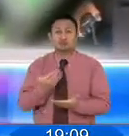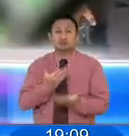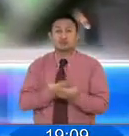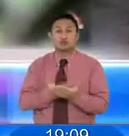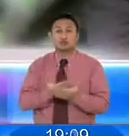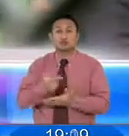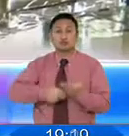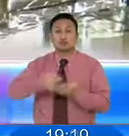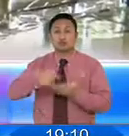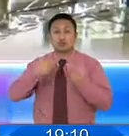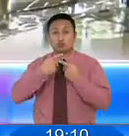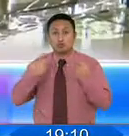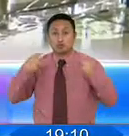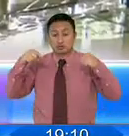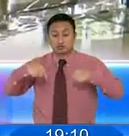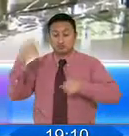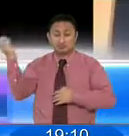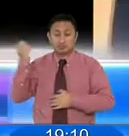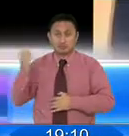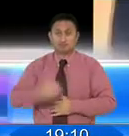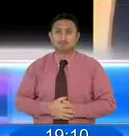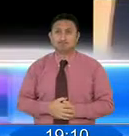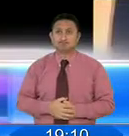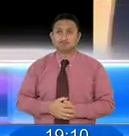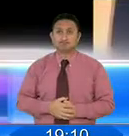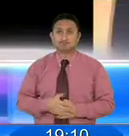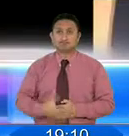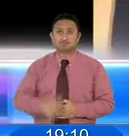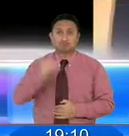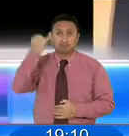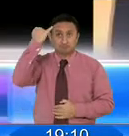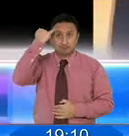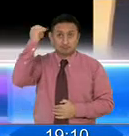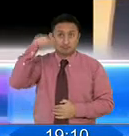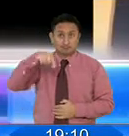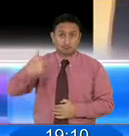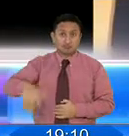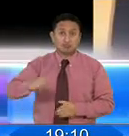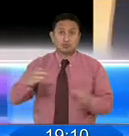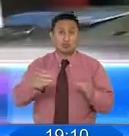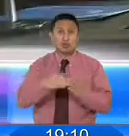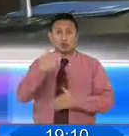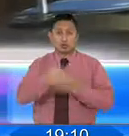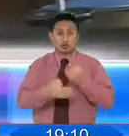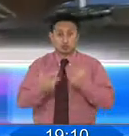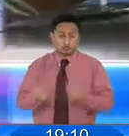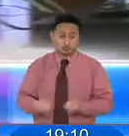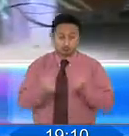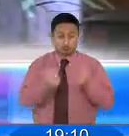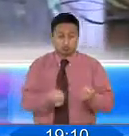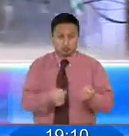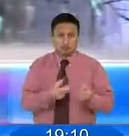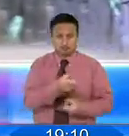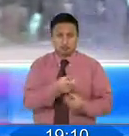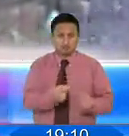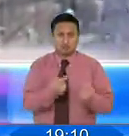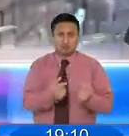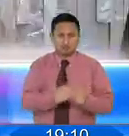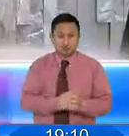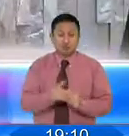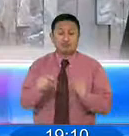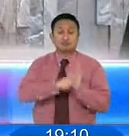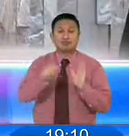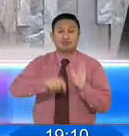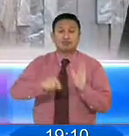en régimen de emergencia estas iniciativas están ya en la mesa de la comisión de justicia y para agilizar el trabajo la procuraduría anunció el